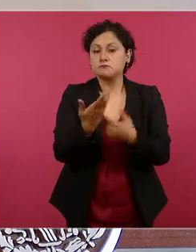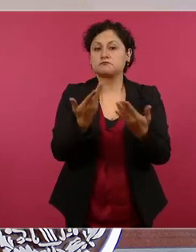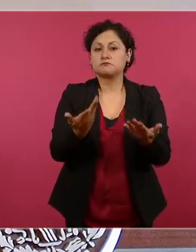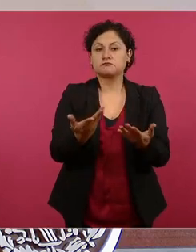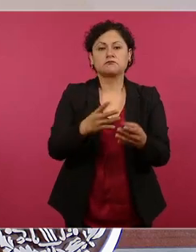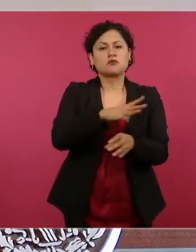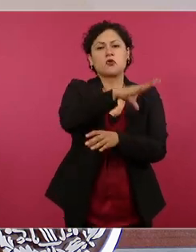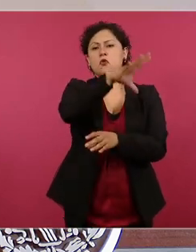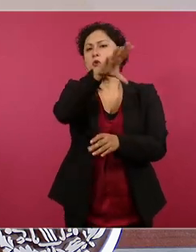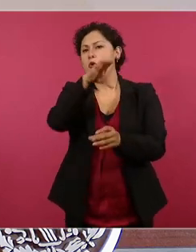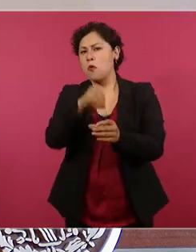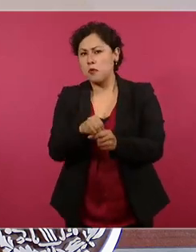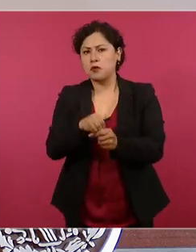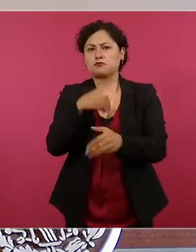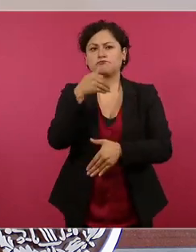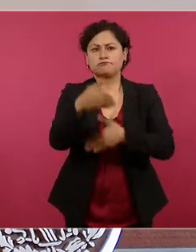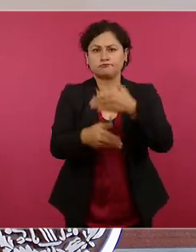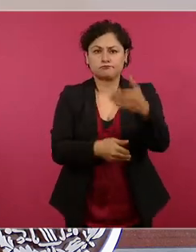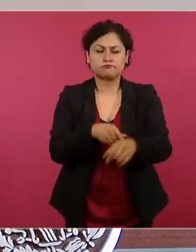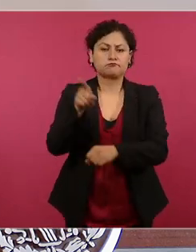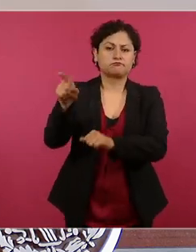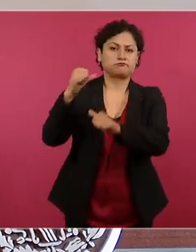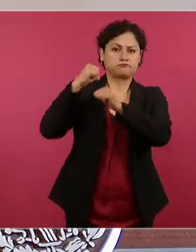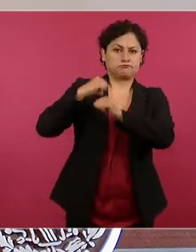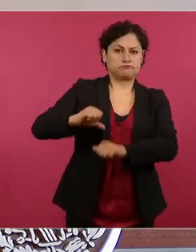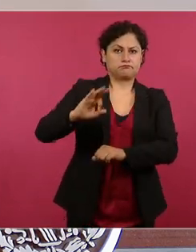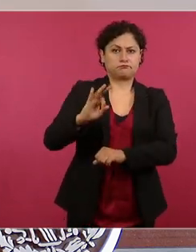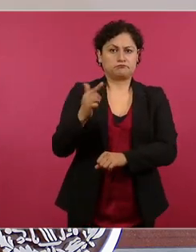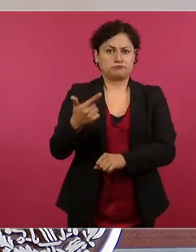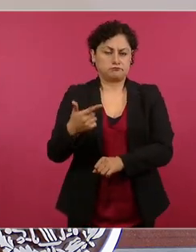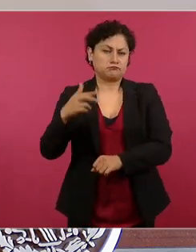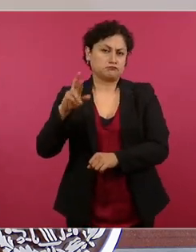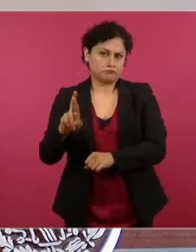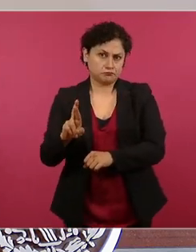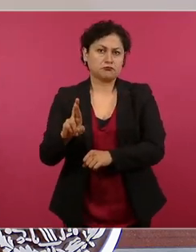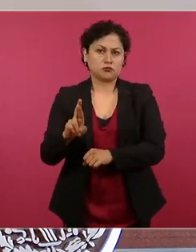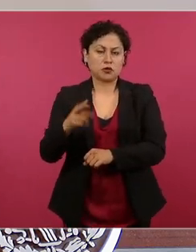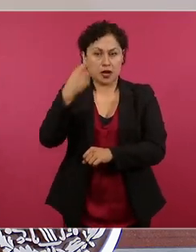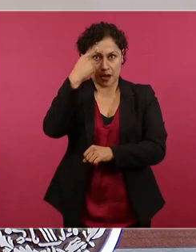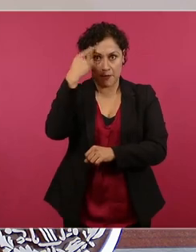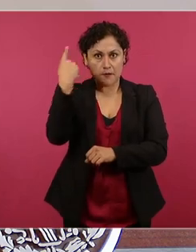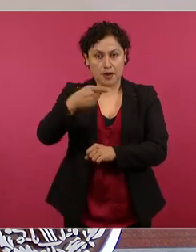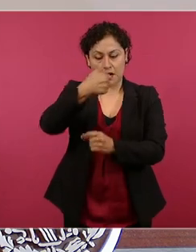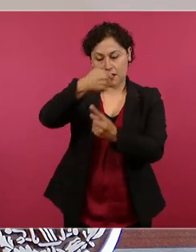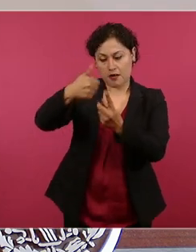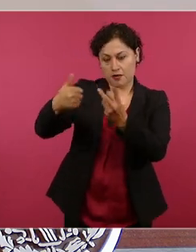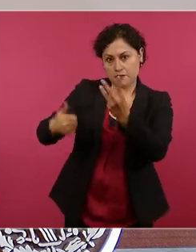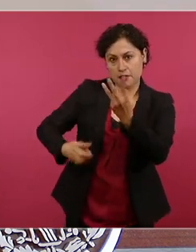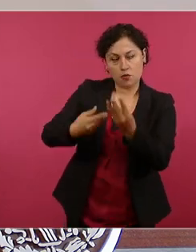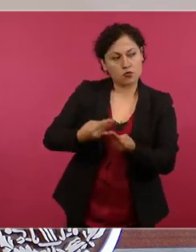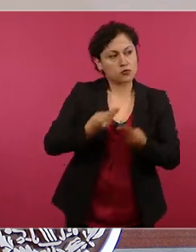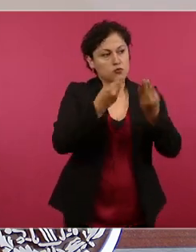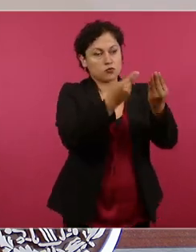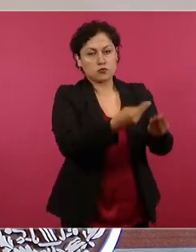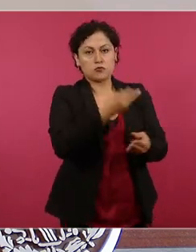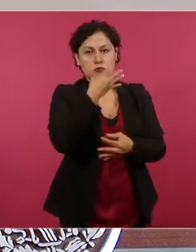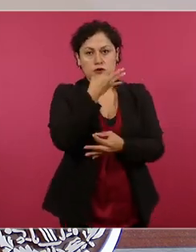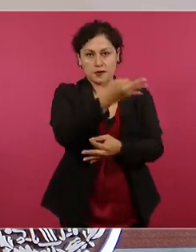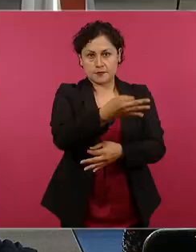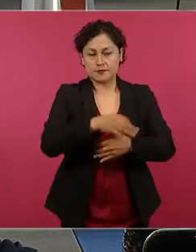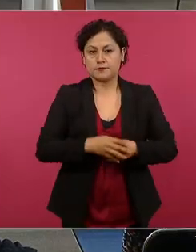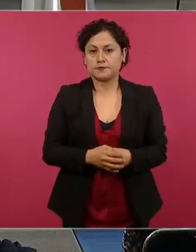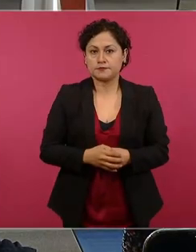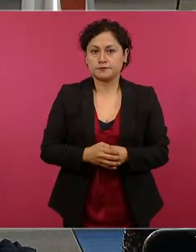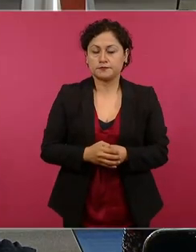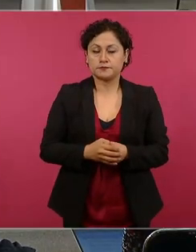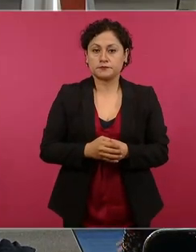todos los procedimientos que ellos hicieron para llegar a una determinación sobre cada caso. Hay suficientes